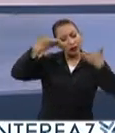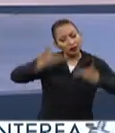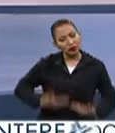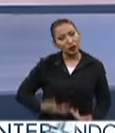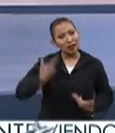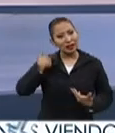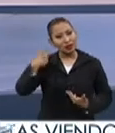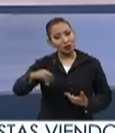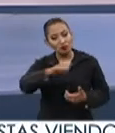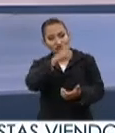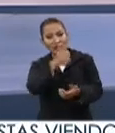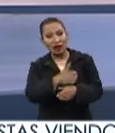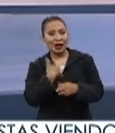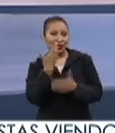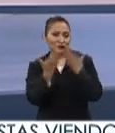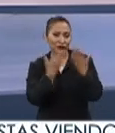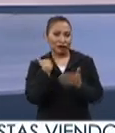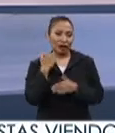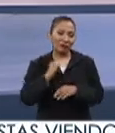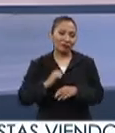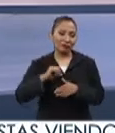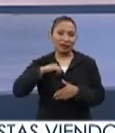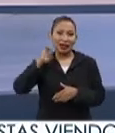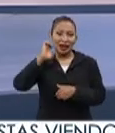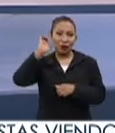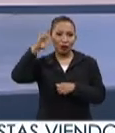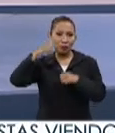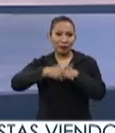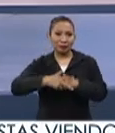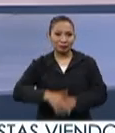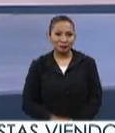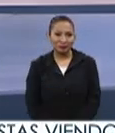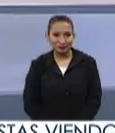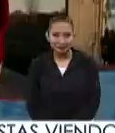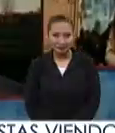maestro y de su estancia de estudio en el viejo continente, en Europa.